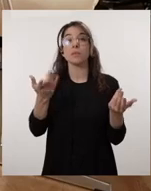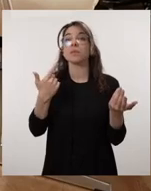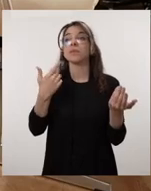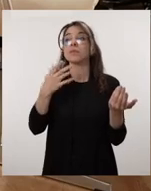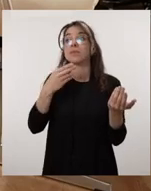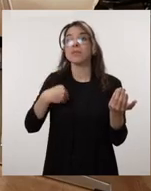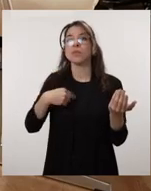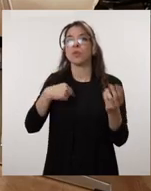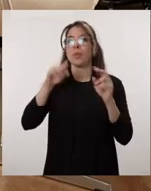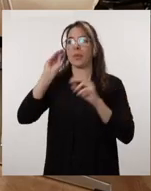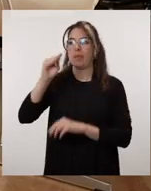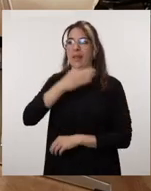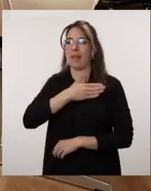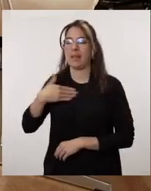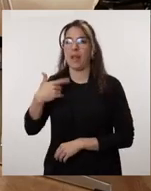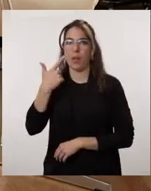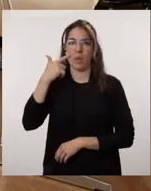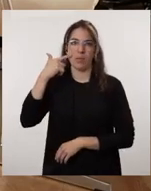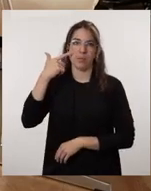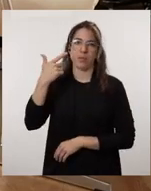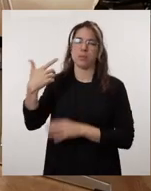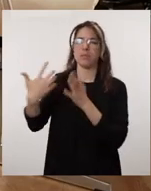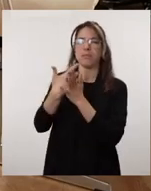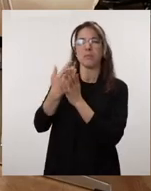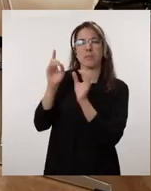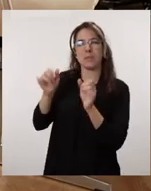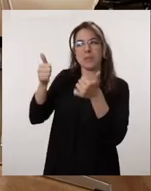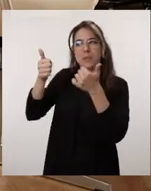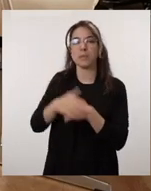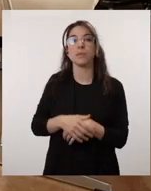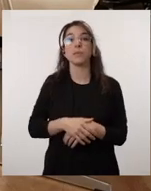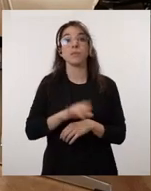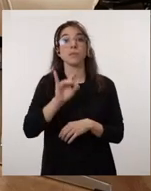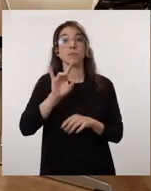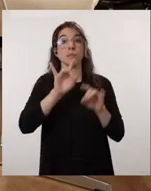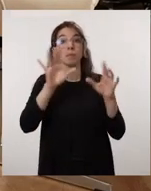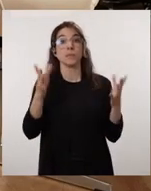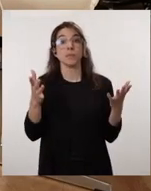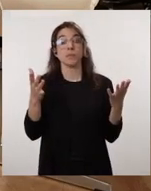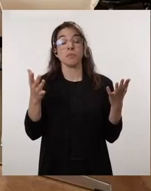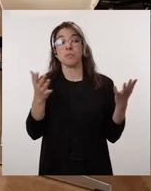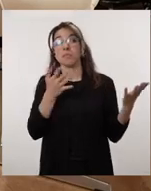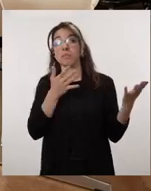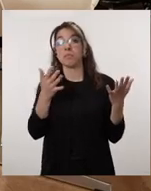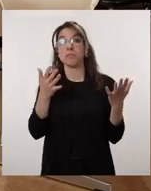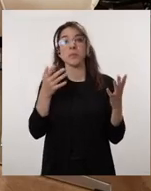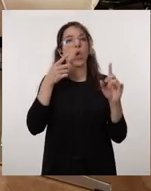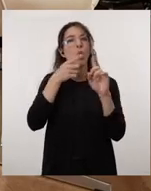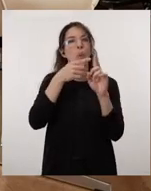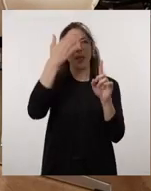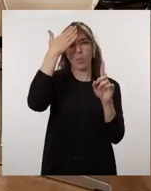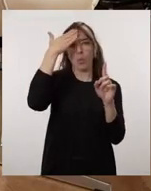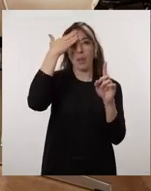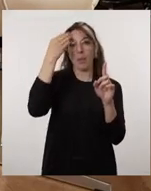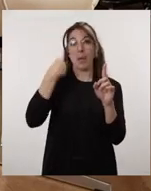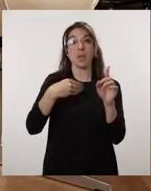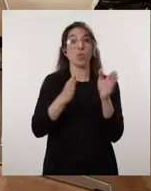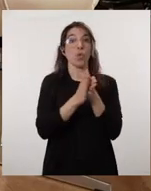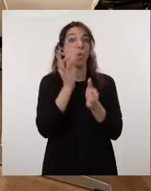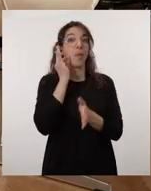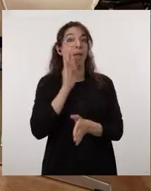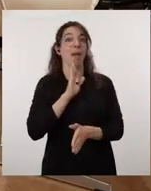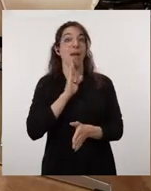y sobre eso gustaría preguntarte immaculada que me los pudieras especificar efectivamente son soles alrededor del objetivo principal